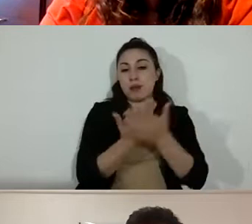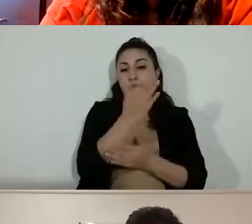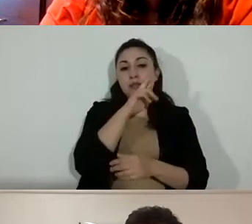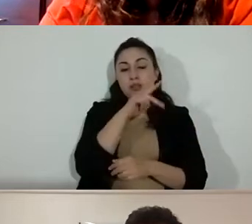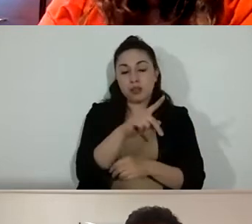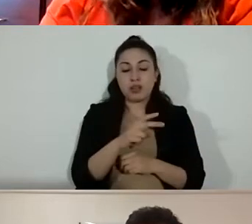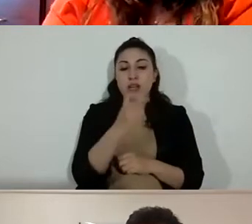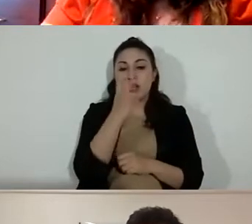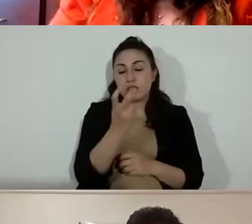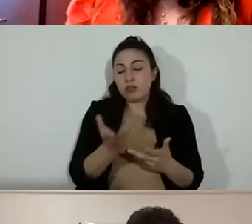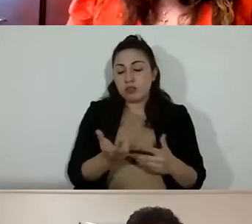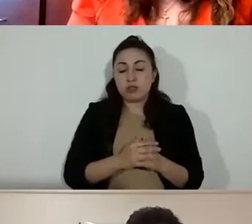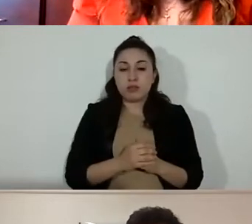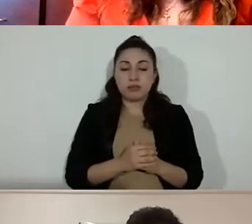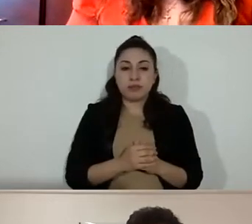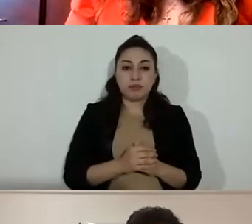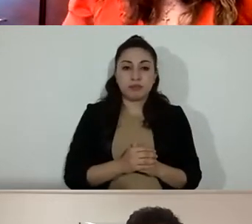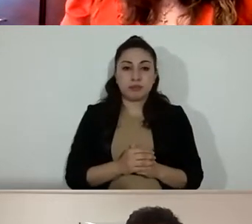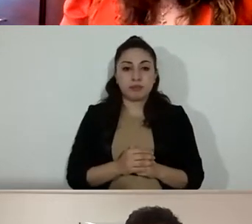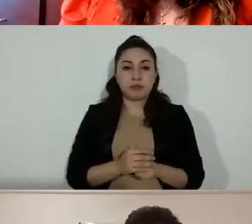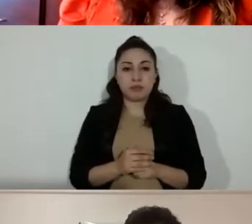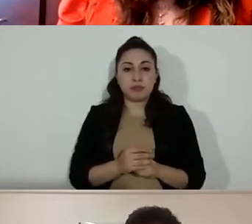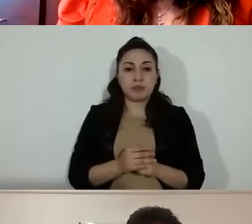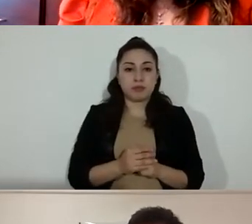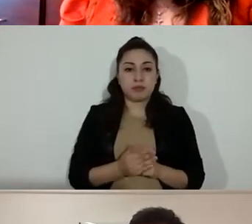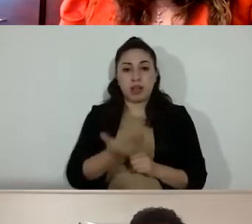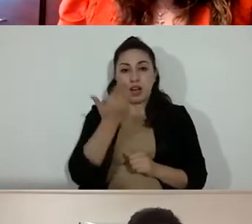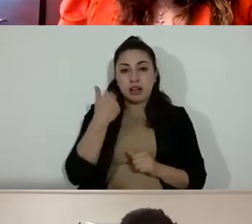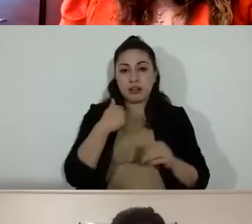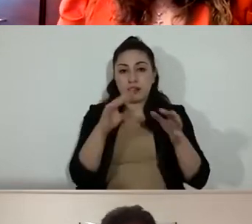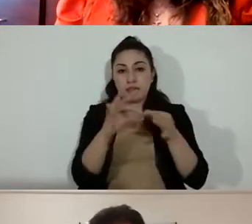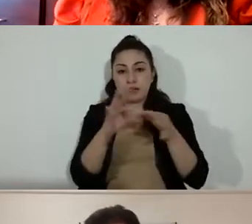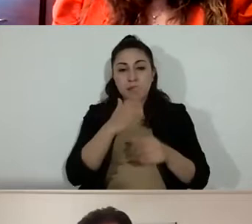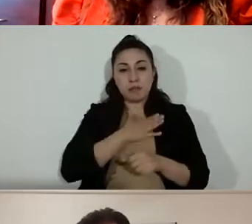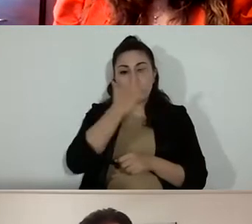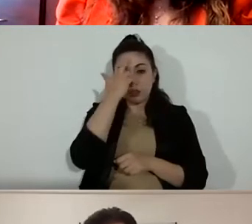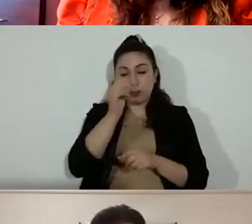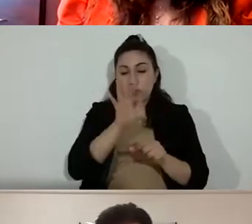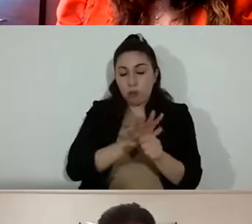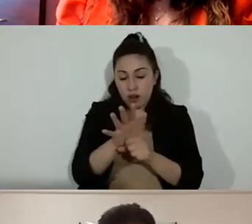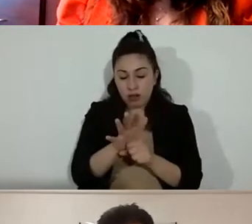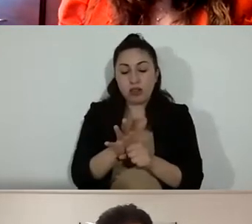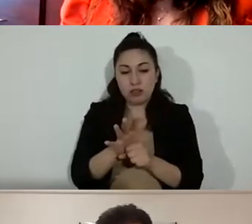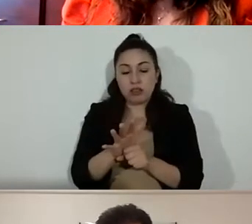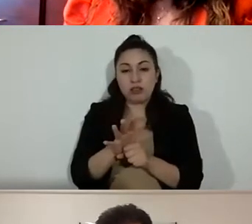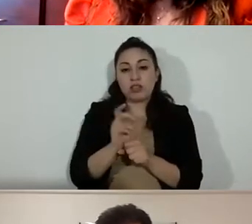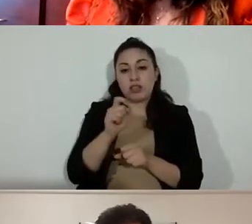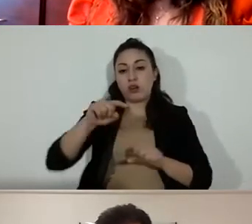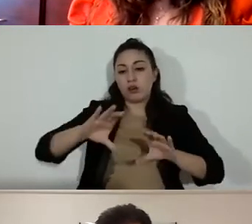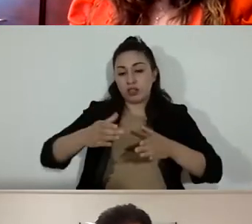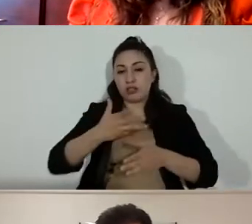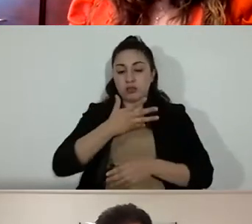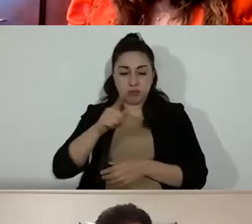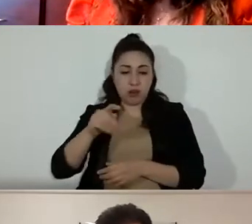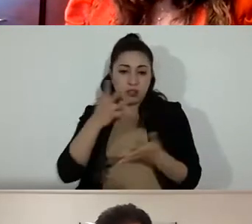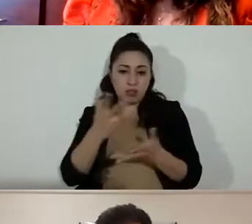podemos, ahí ya planteé los argumentos legales, técnicos, por los que este Congreso sí tiene facultades, y